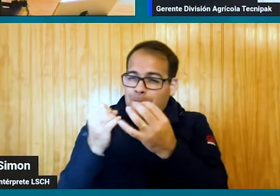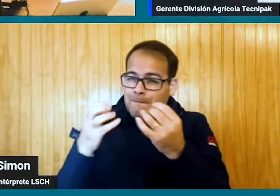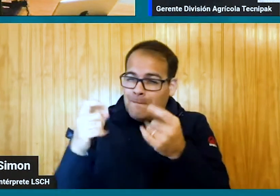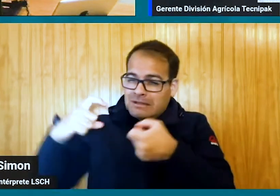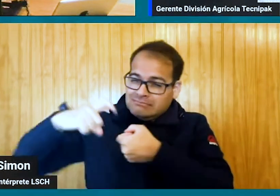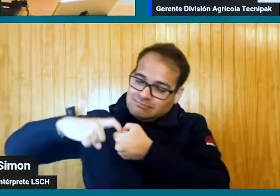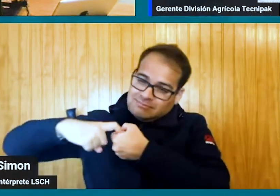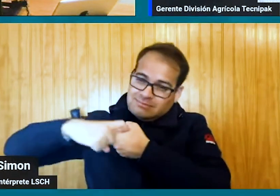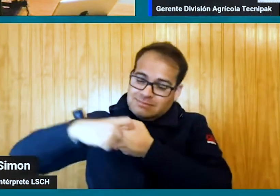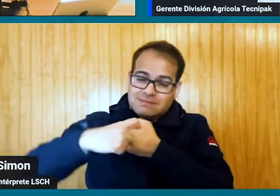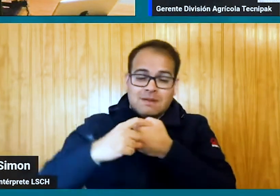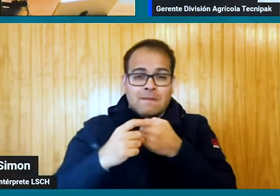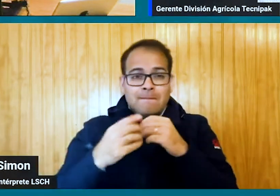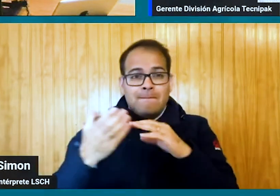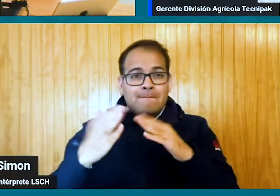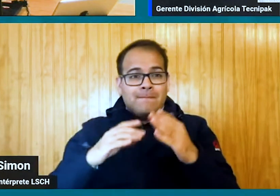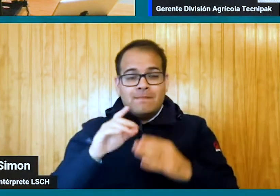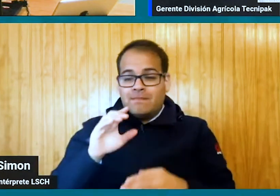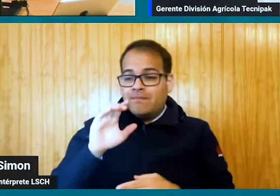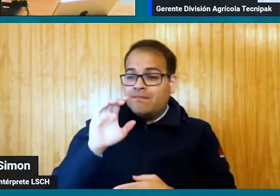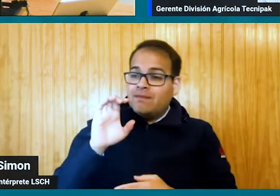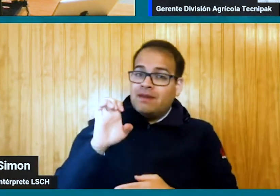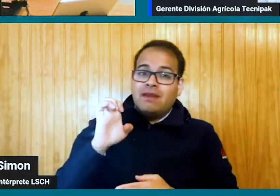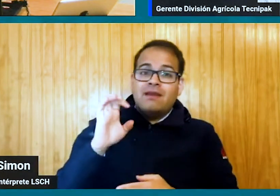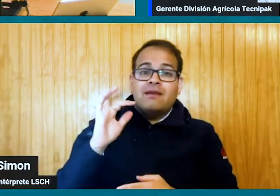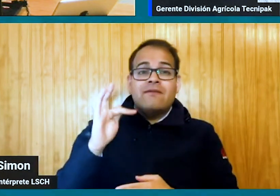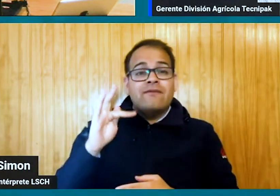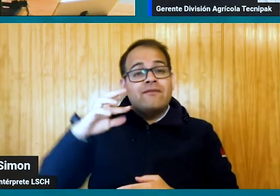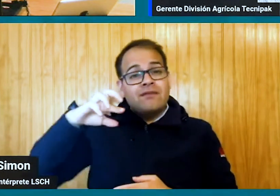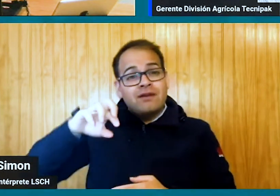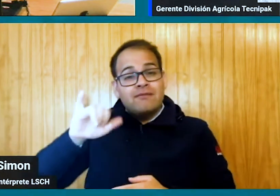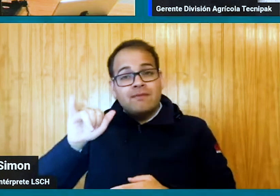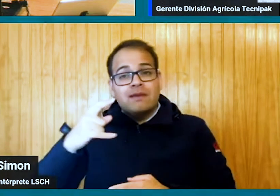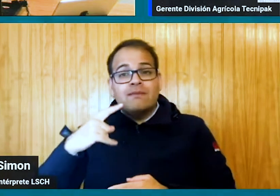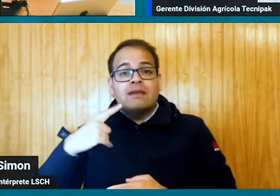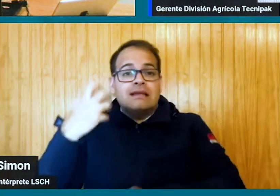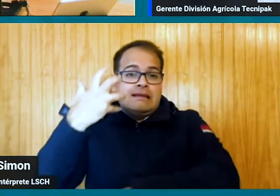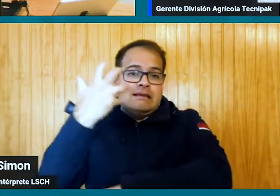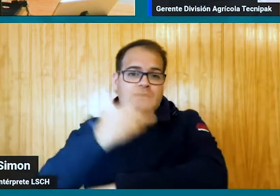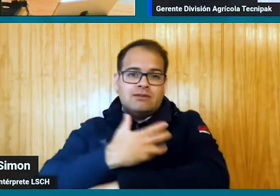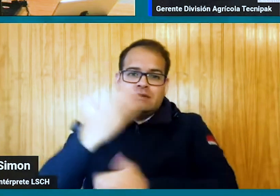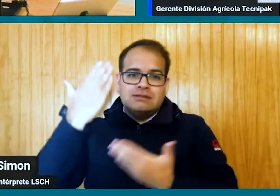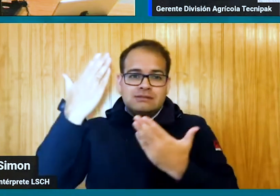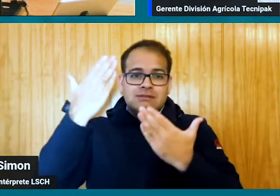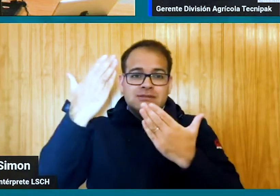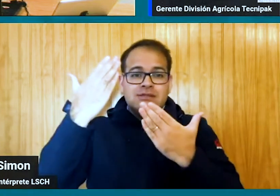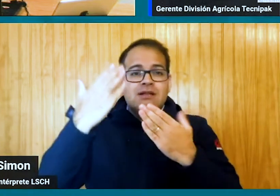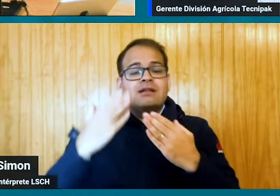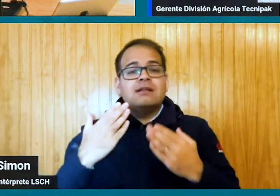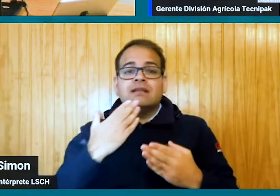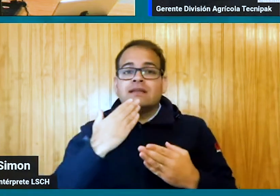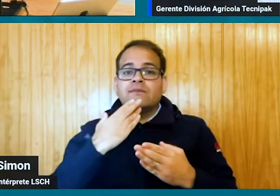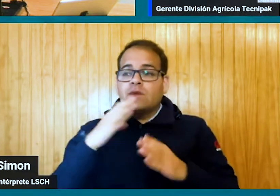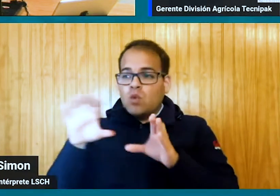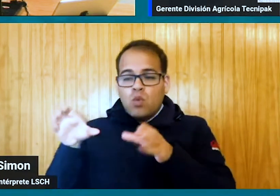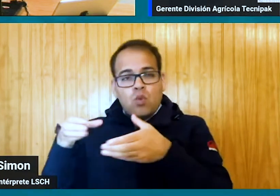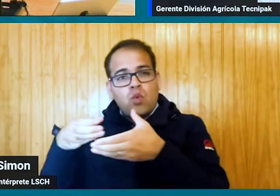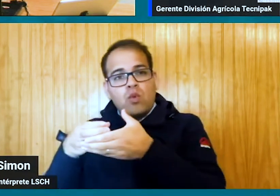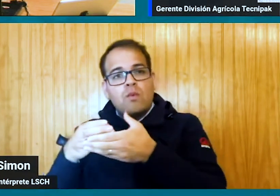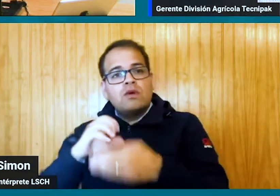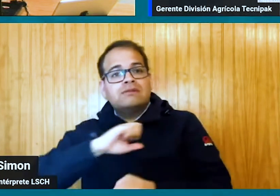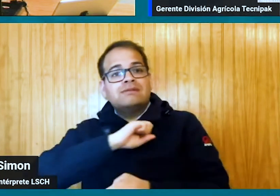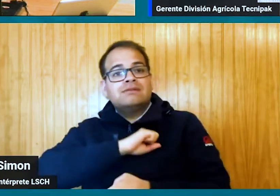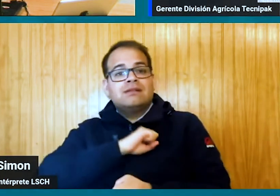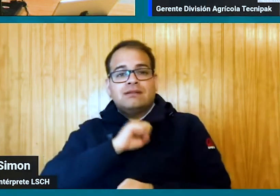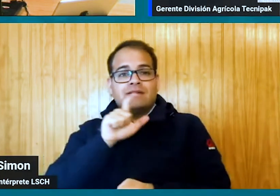cuento, desde el FPYME de Quillota te mandan muchos saludos. Desde el mismo equipo de ustedes, Santiago Lira, que está